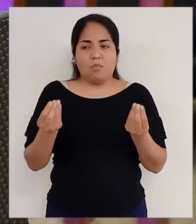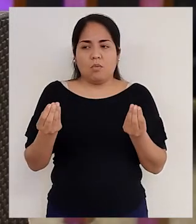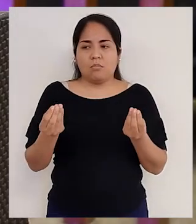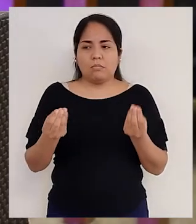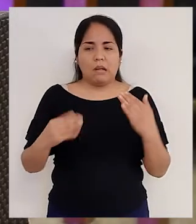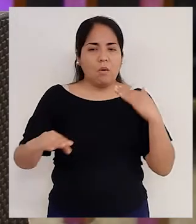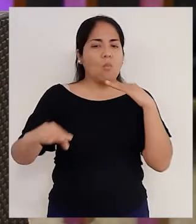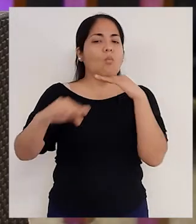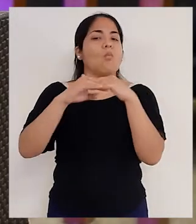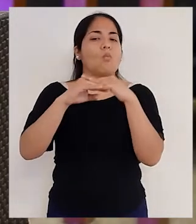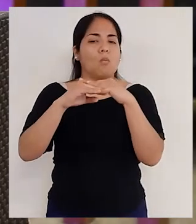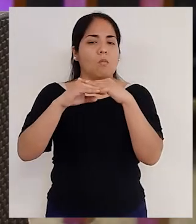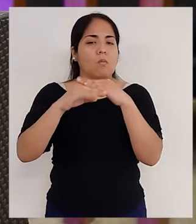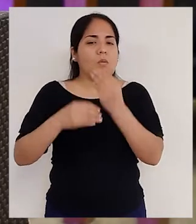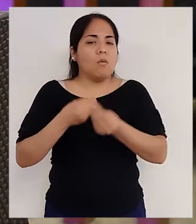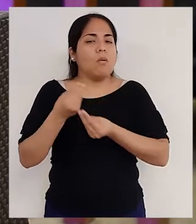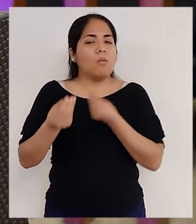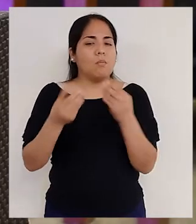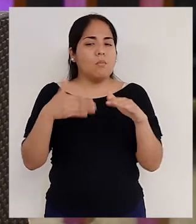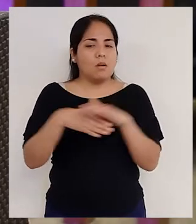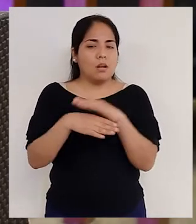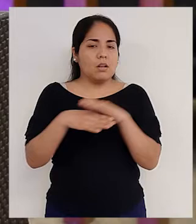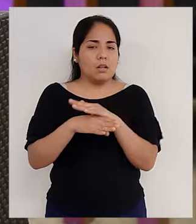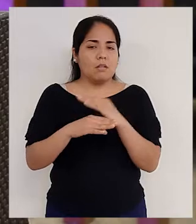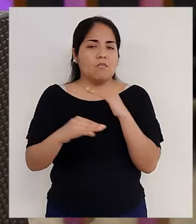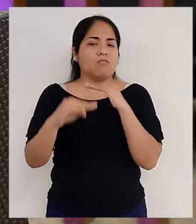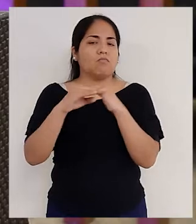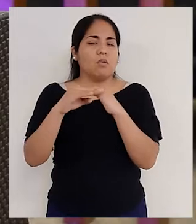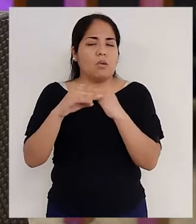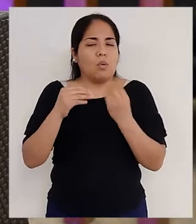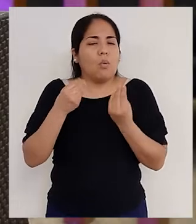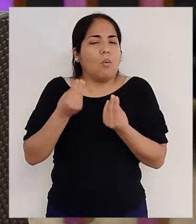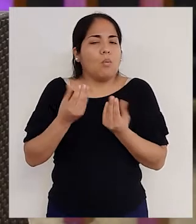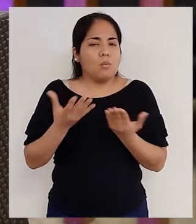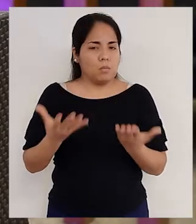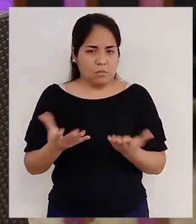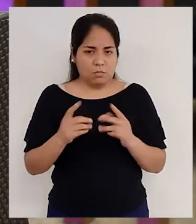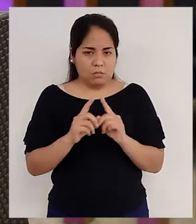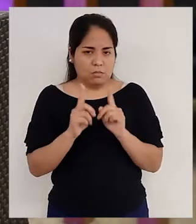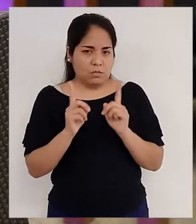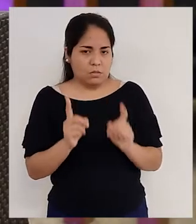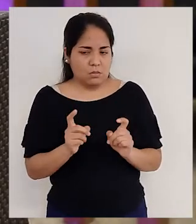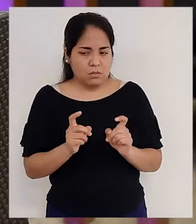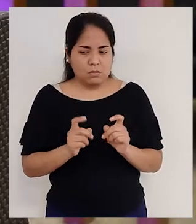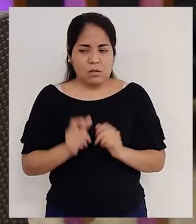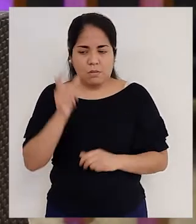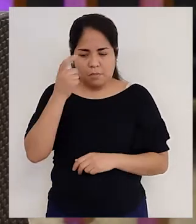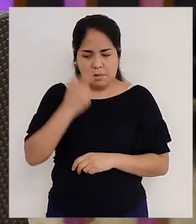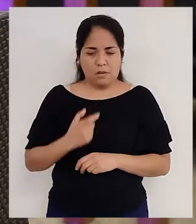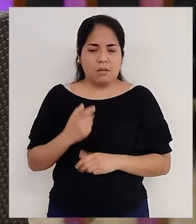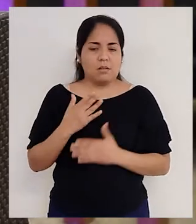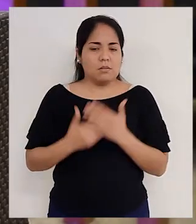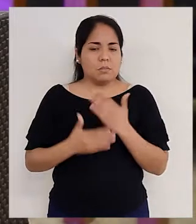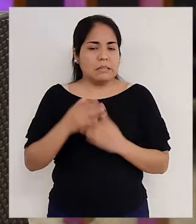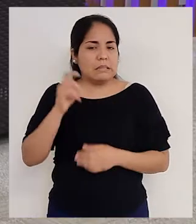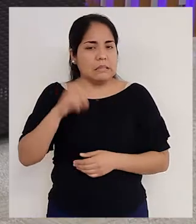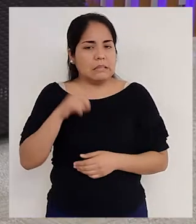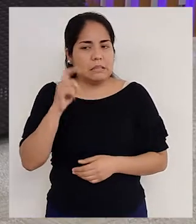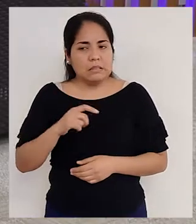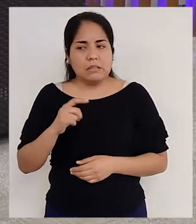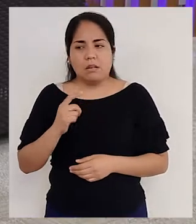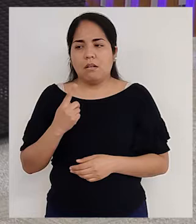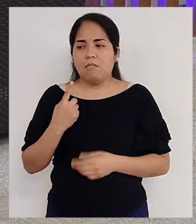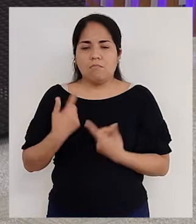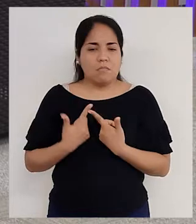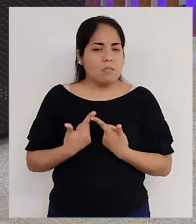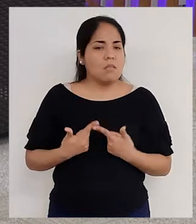que ambos puedan fusionarse y poder darle esa accesibilidad y lo que las personas con discapacidad